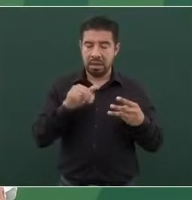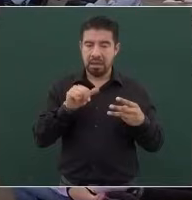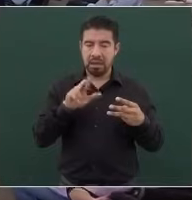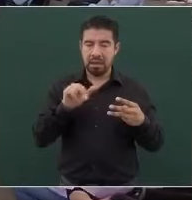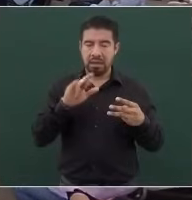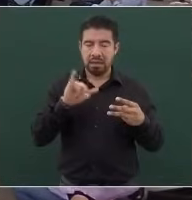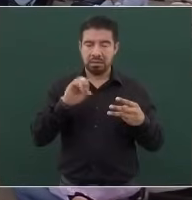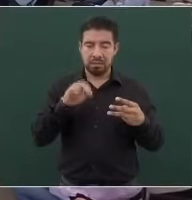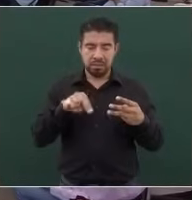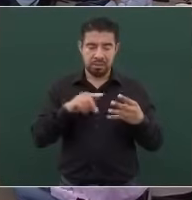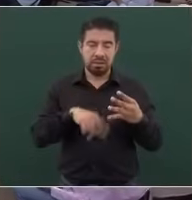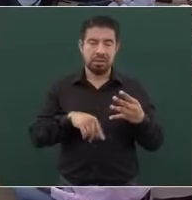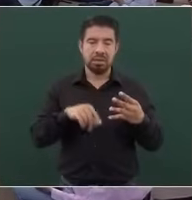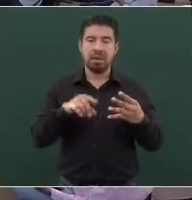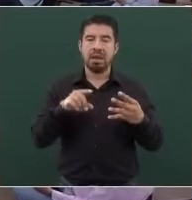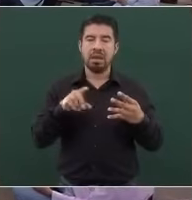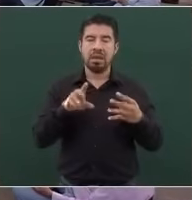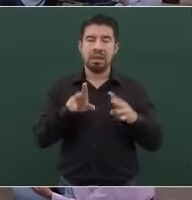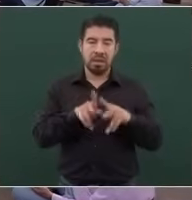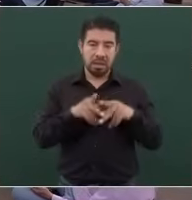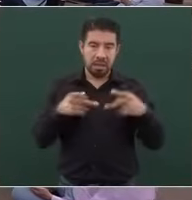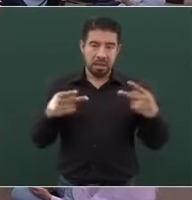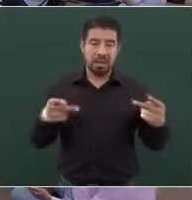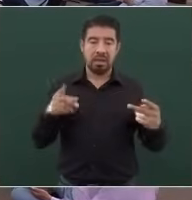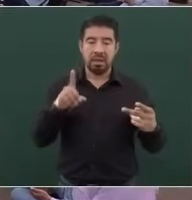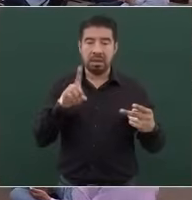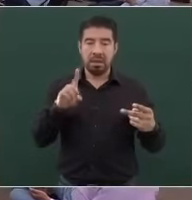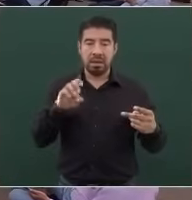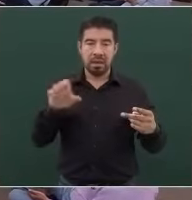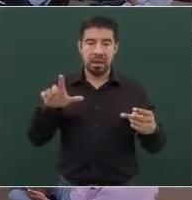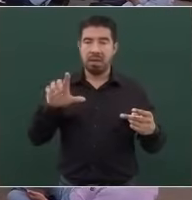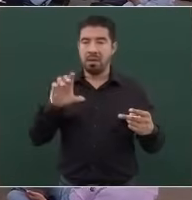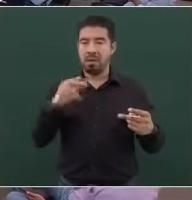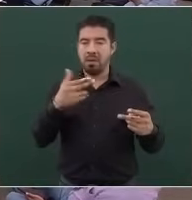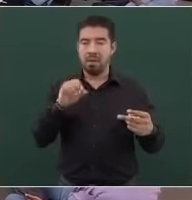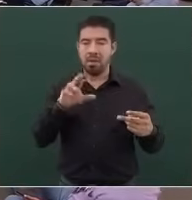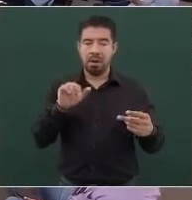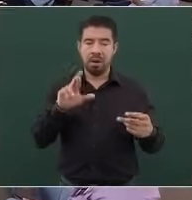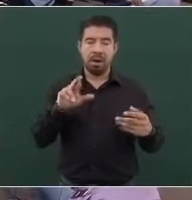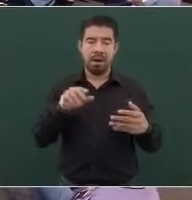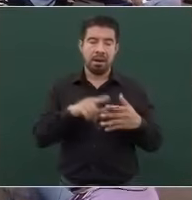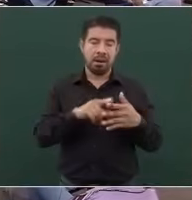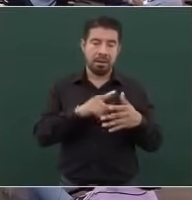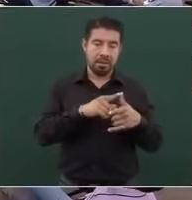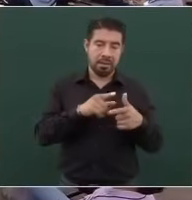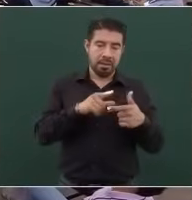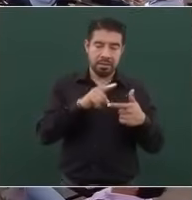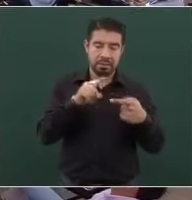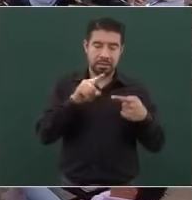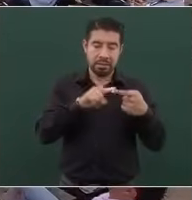del Diario del Hogar, que siguen el ejemplo de Zarco, de los Flores Magón,